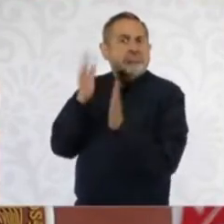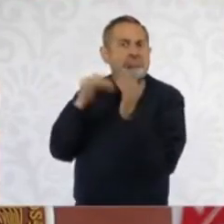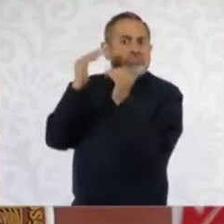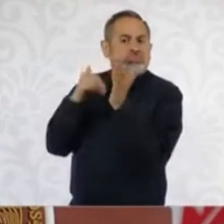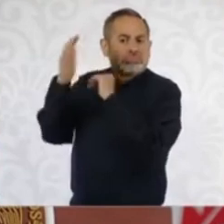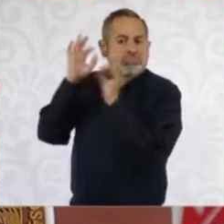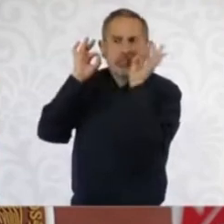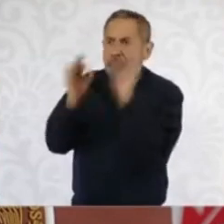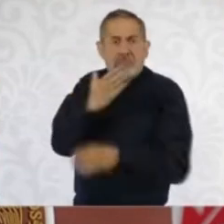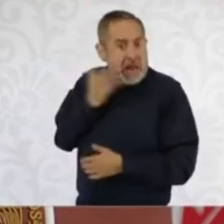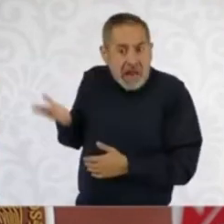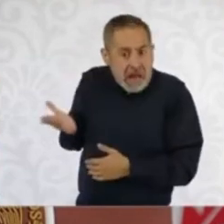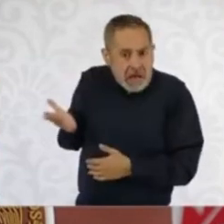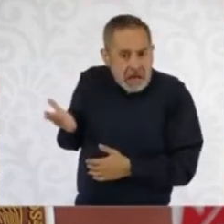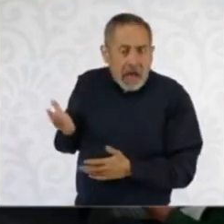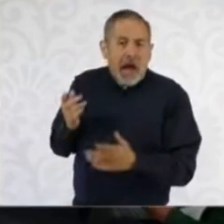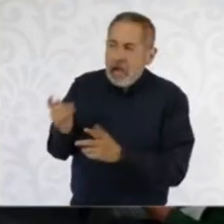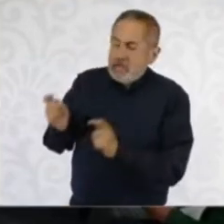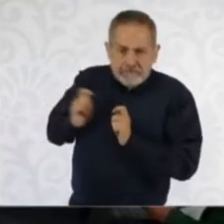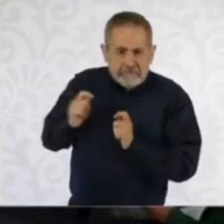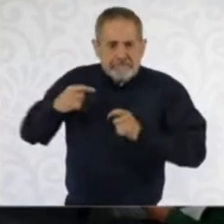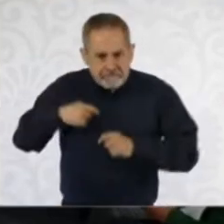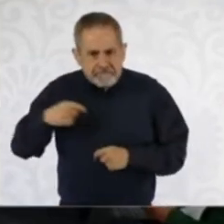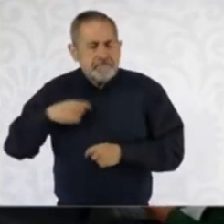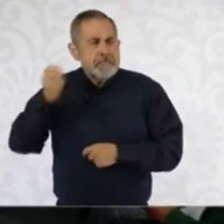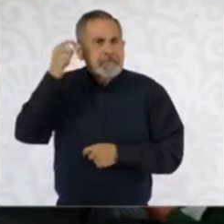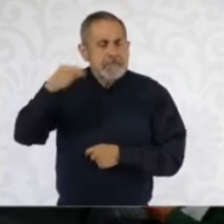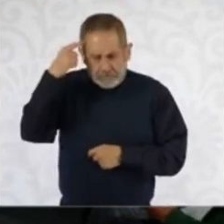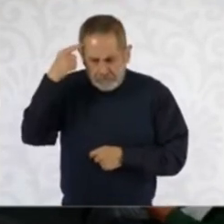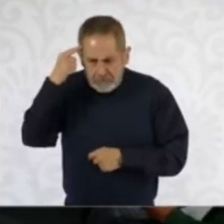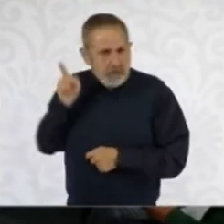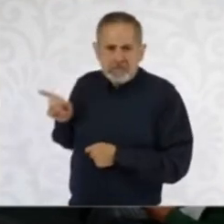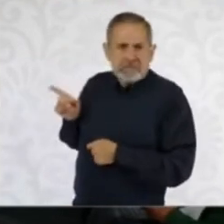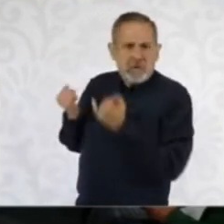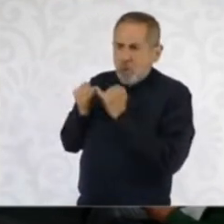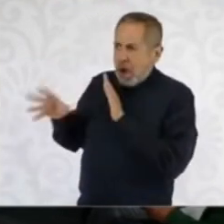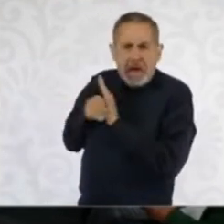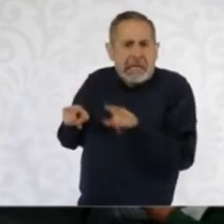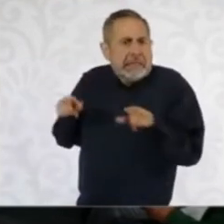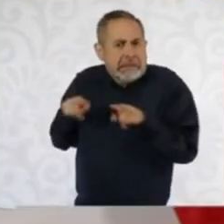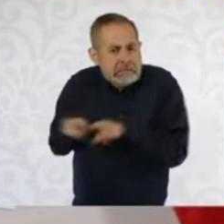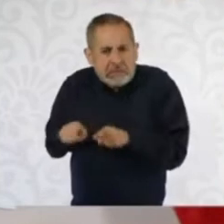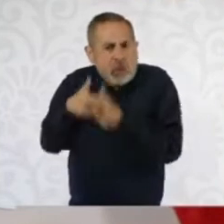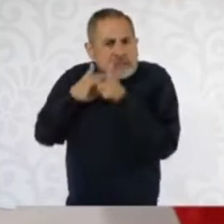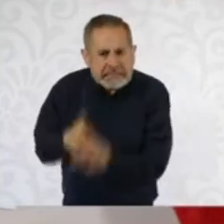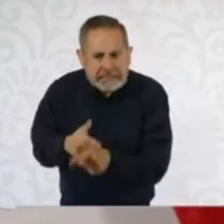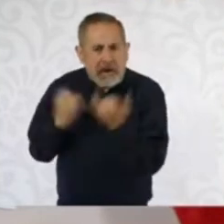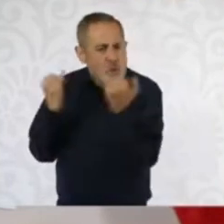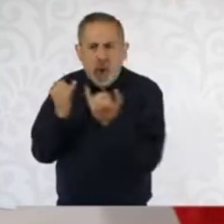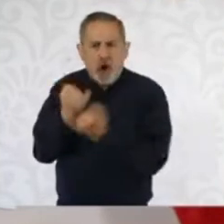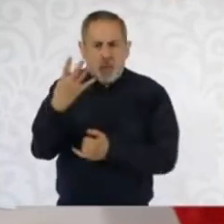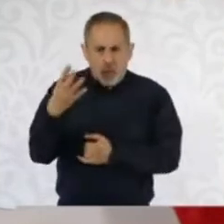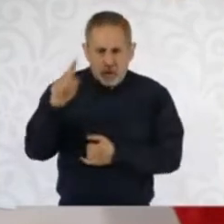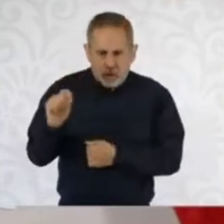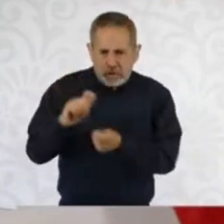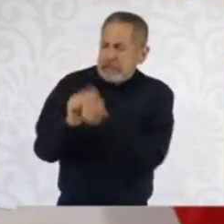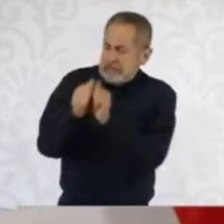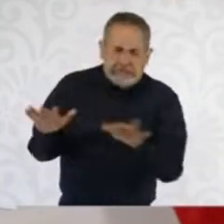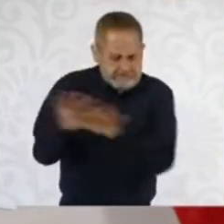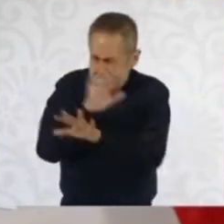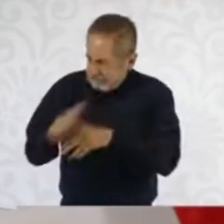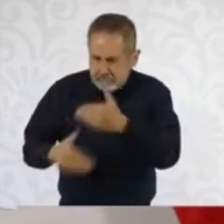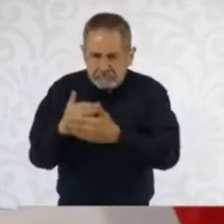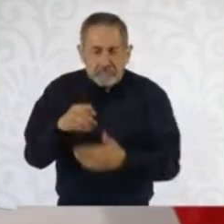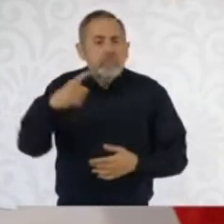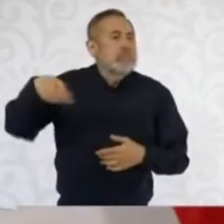hacemos campaña, lo que decimos es que siga la transformación. Y la gente dice, sí, que siga la